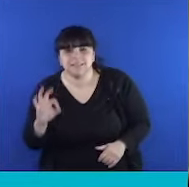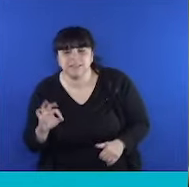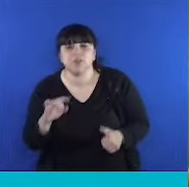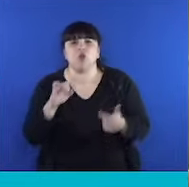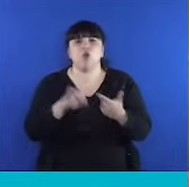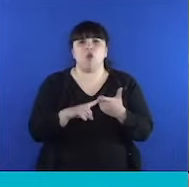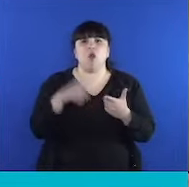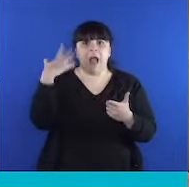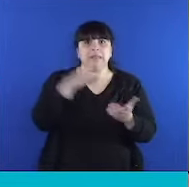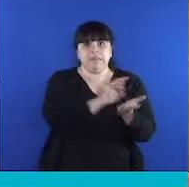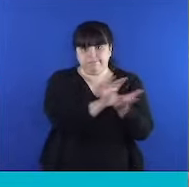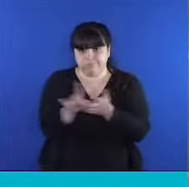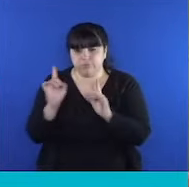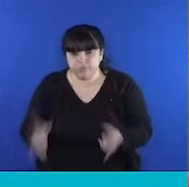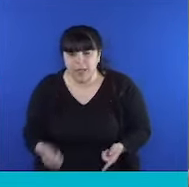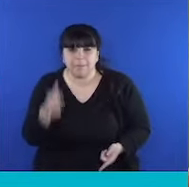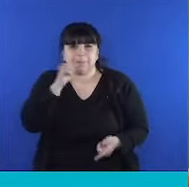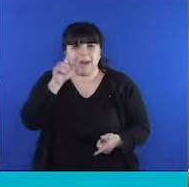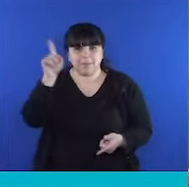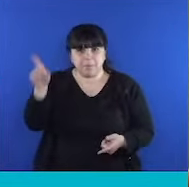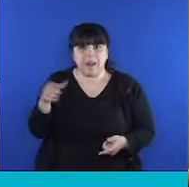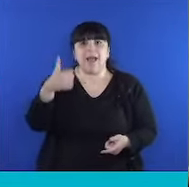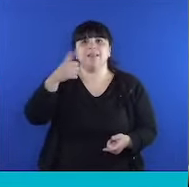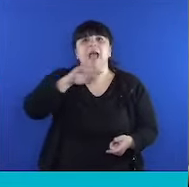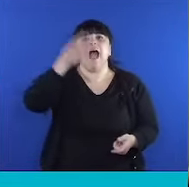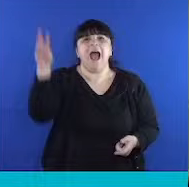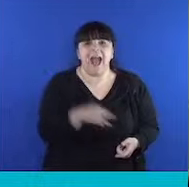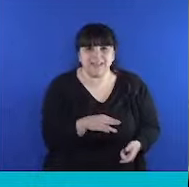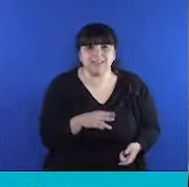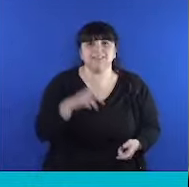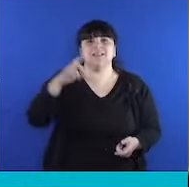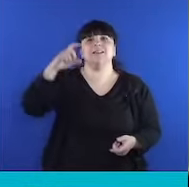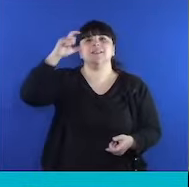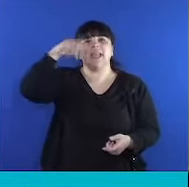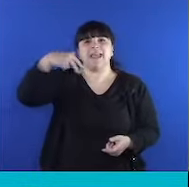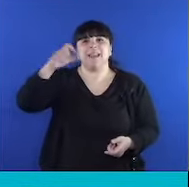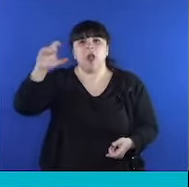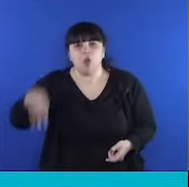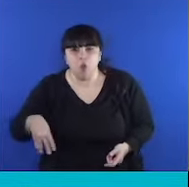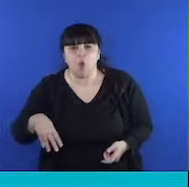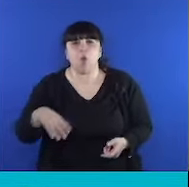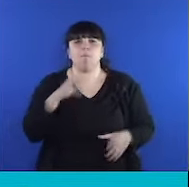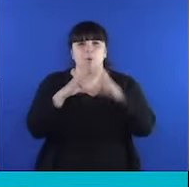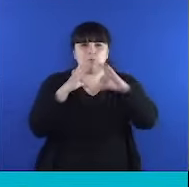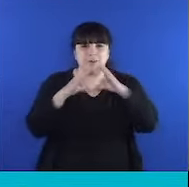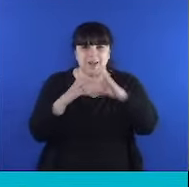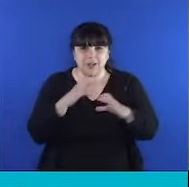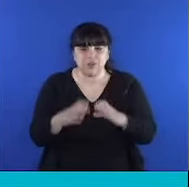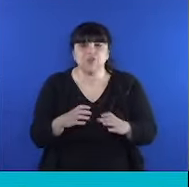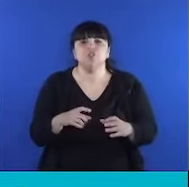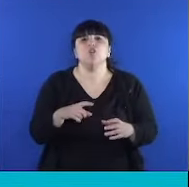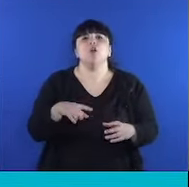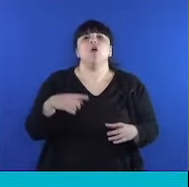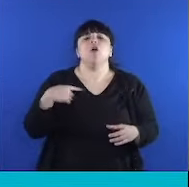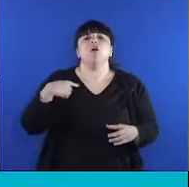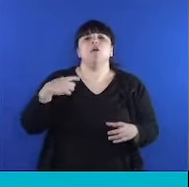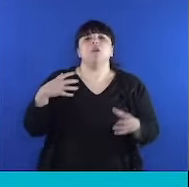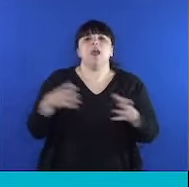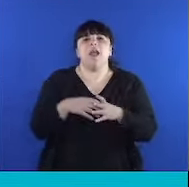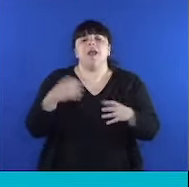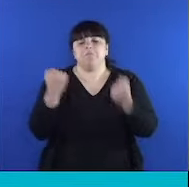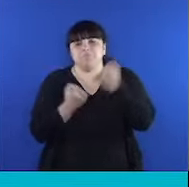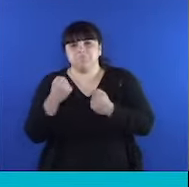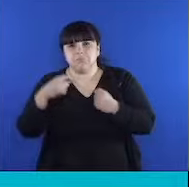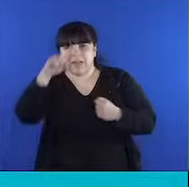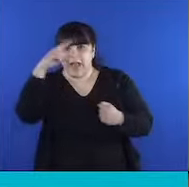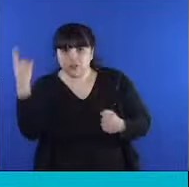enfrentado despidos. Acá tengo ANSES, ENACOM, ¿no? La Agencia Nacional de Seguridad Vial,